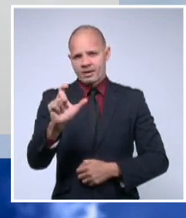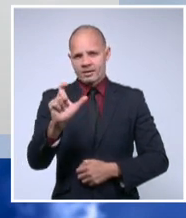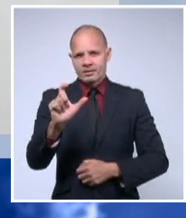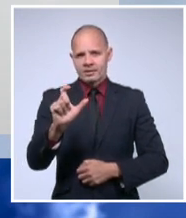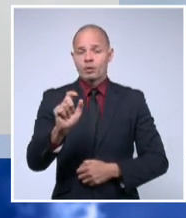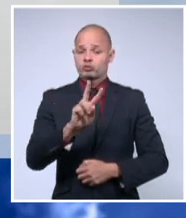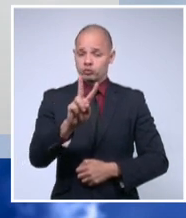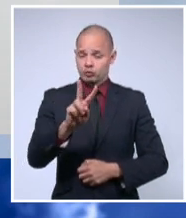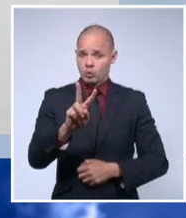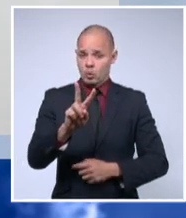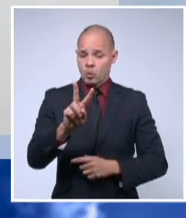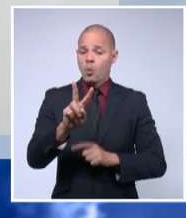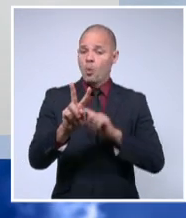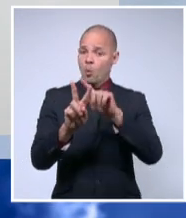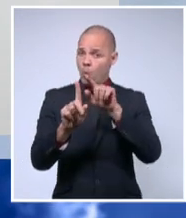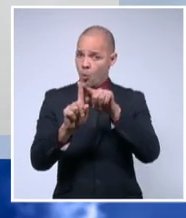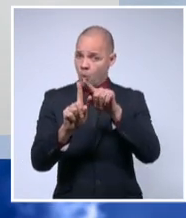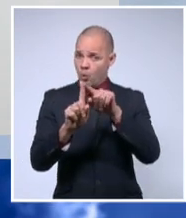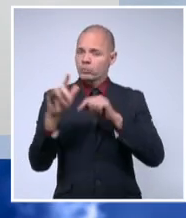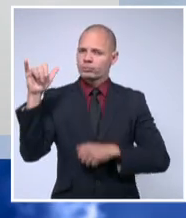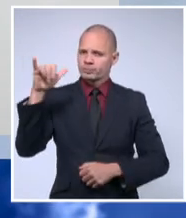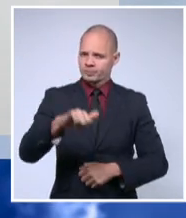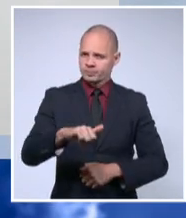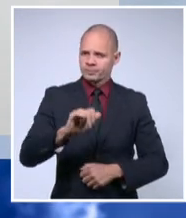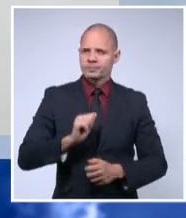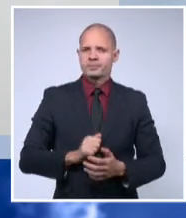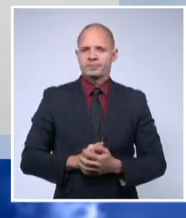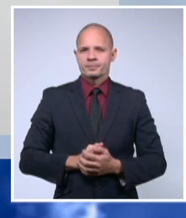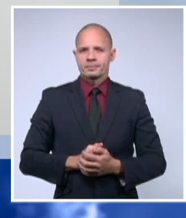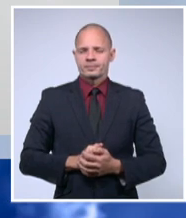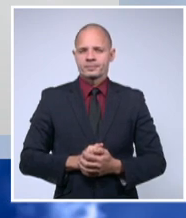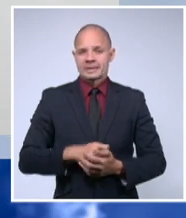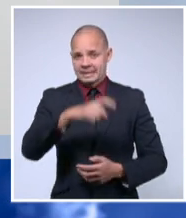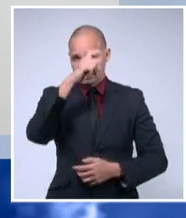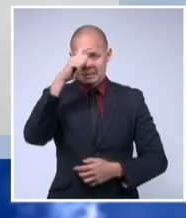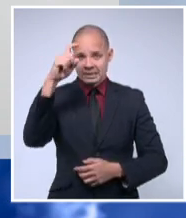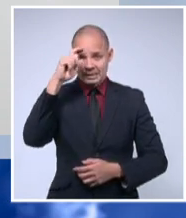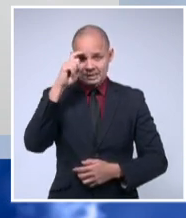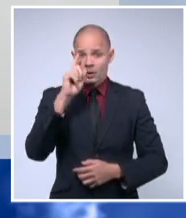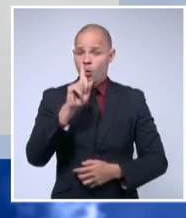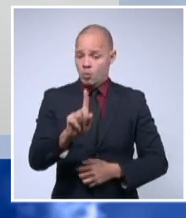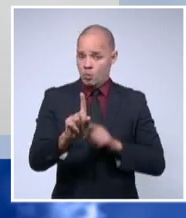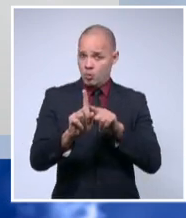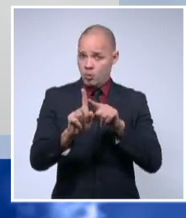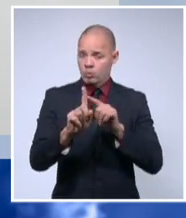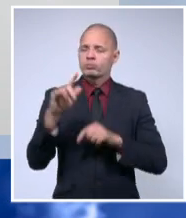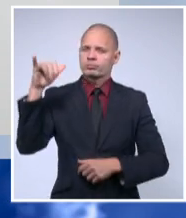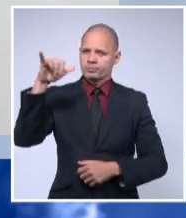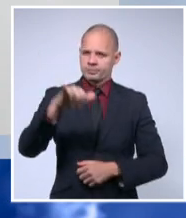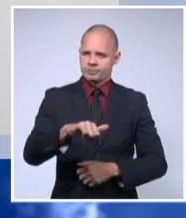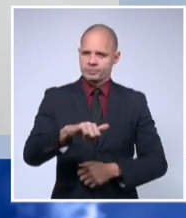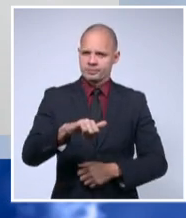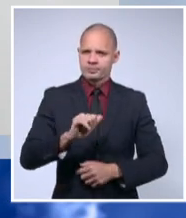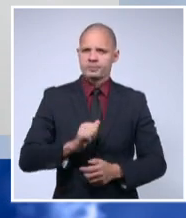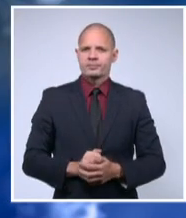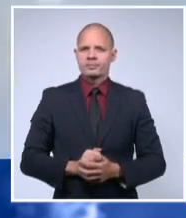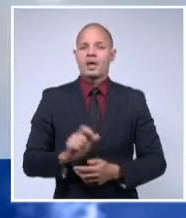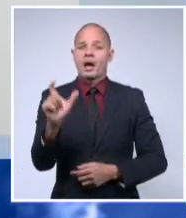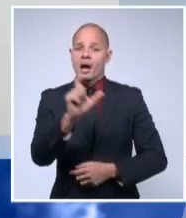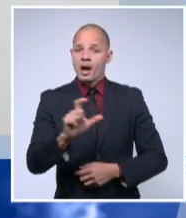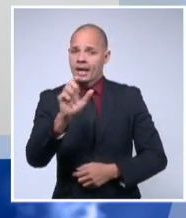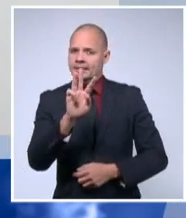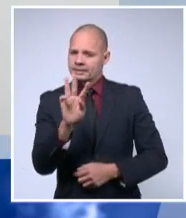2 nuevos positivos para COVID-19, 1 importado. Santi Spíritus también 1 caso importado y Camagüey